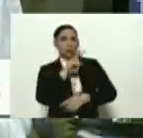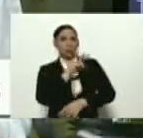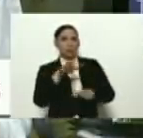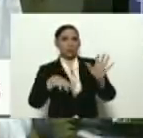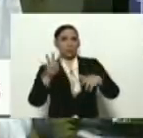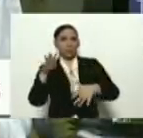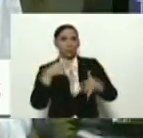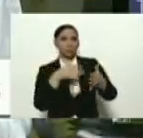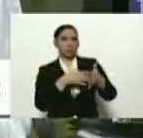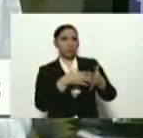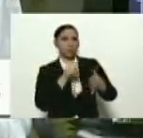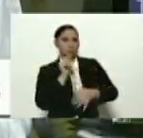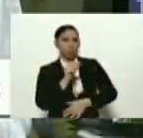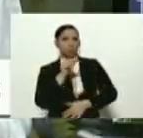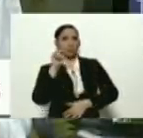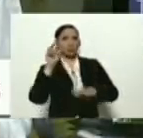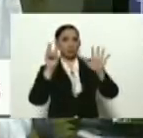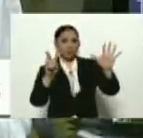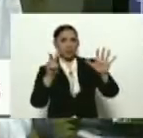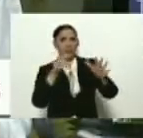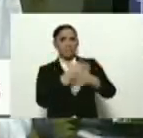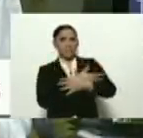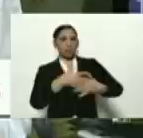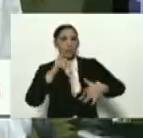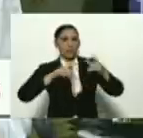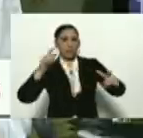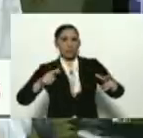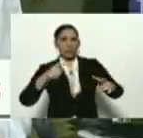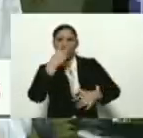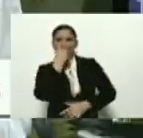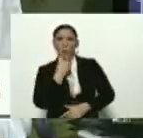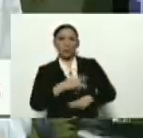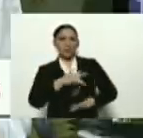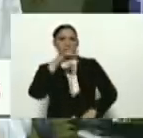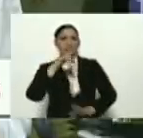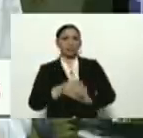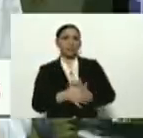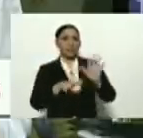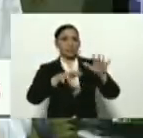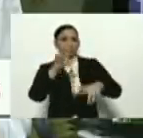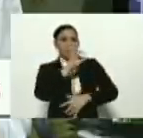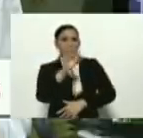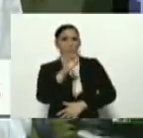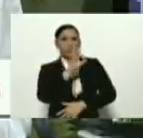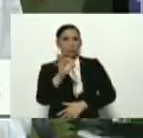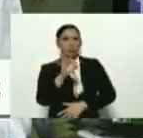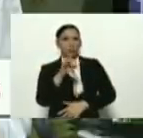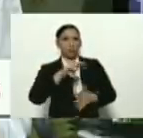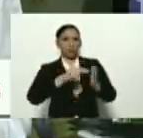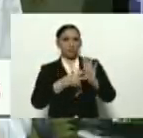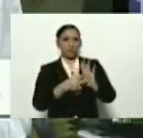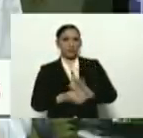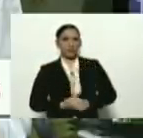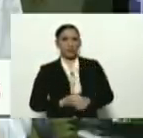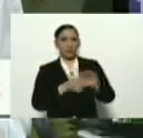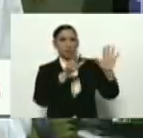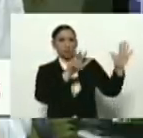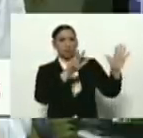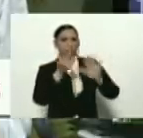214.7 millones de personas, y la pobreza extrema a 13%, es decir,